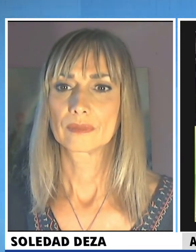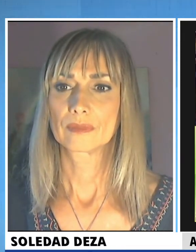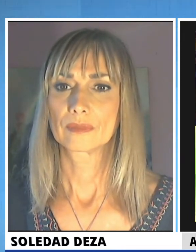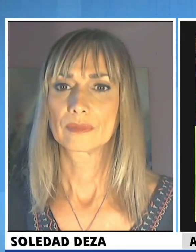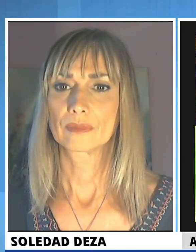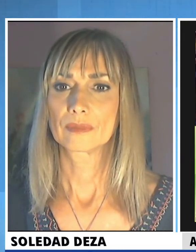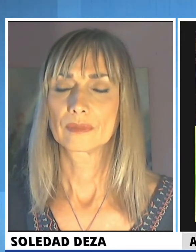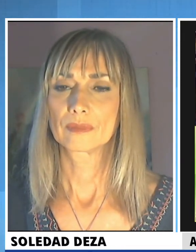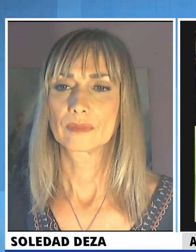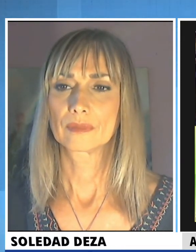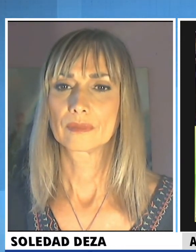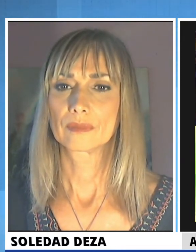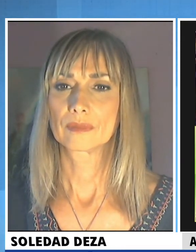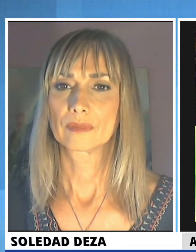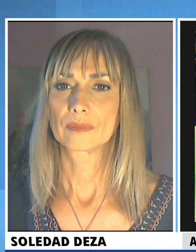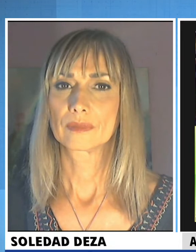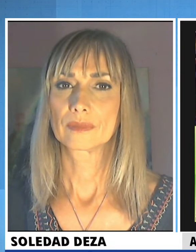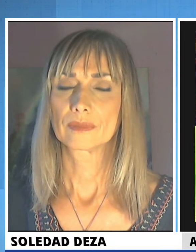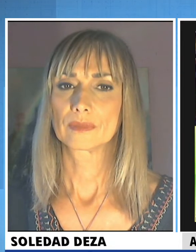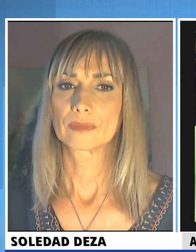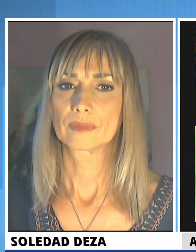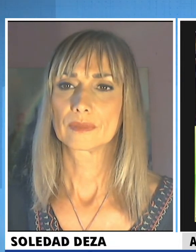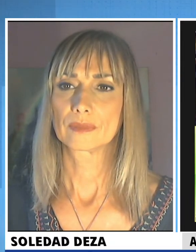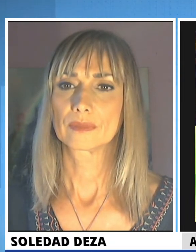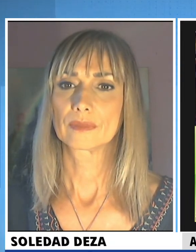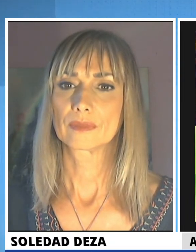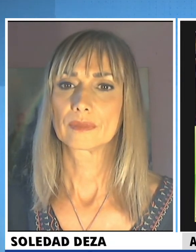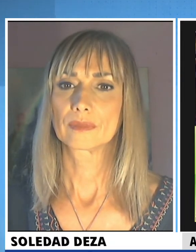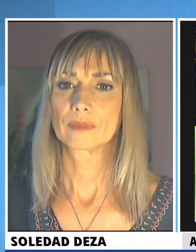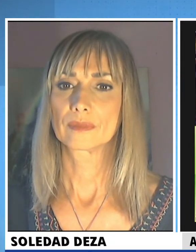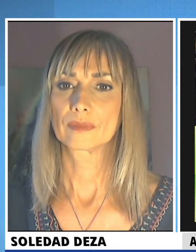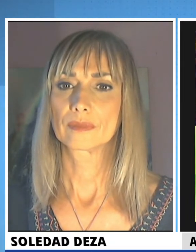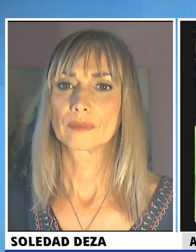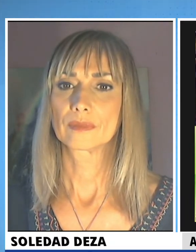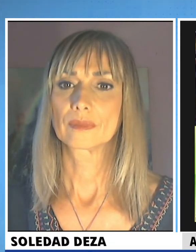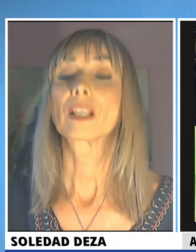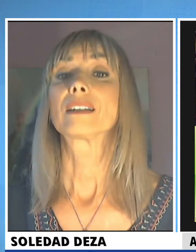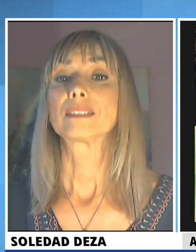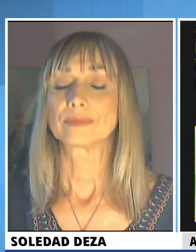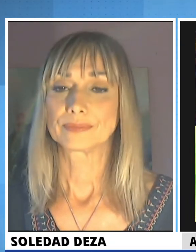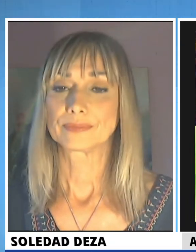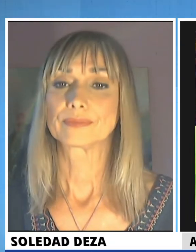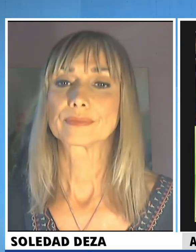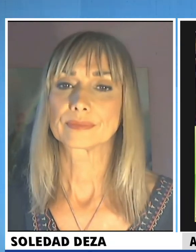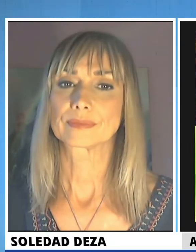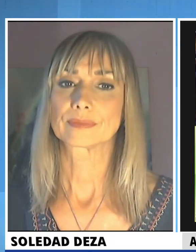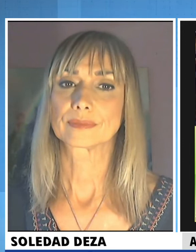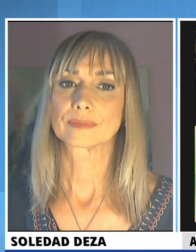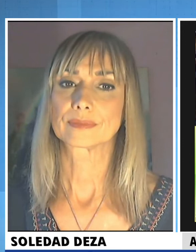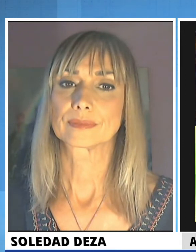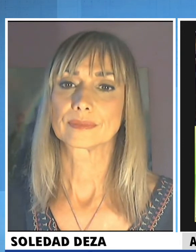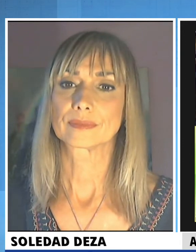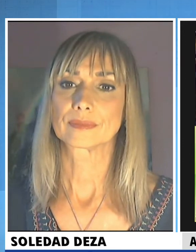demás, y que las mujeres de verdad tuvieran una oportunidad de un juicio justo. Ahora, lo que señala Karin, que es lo